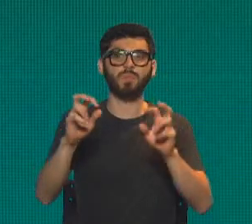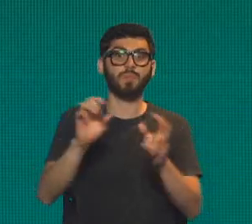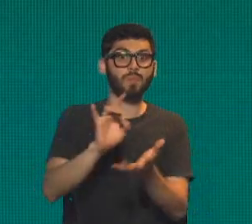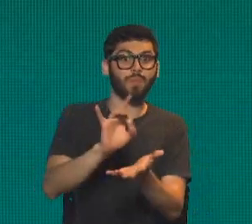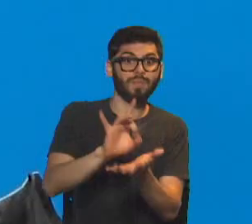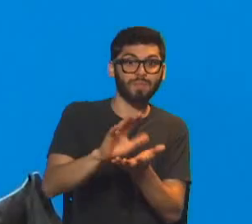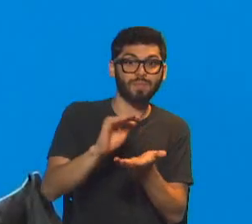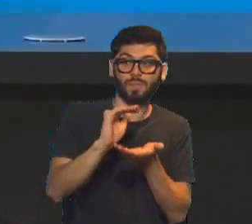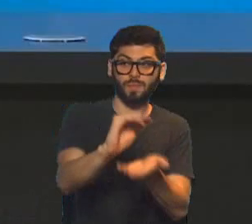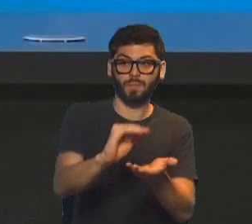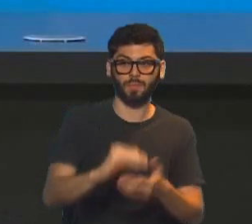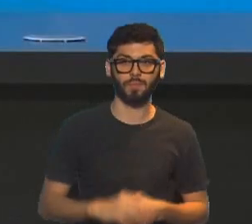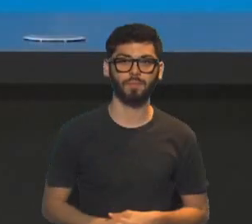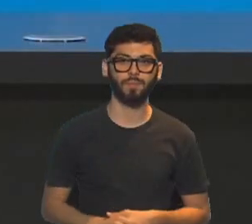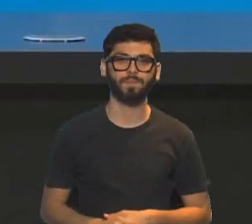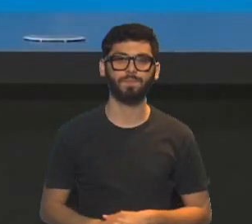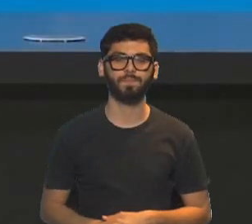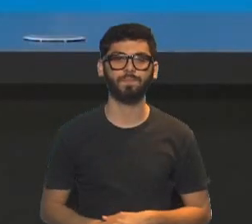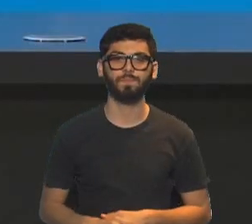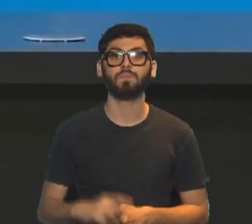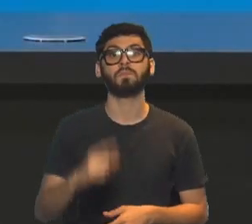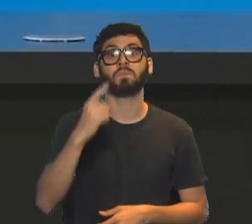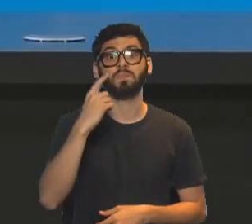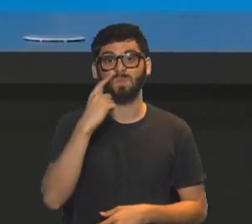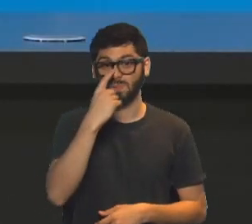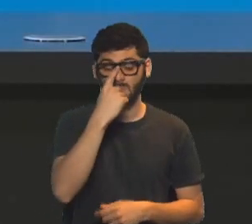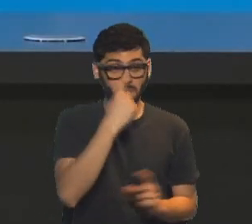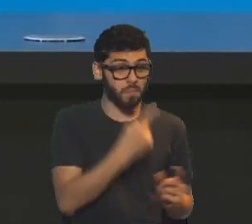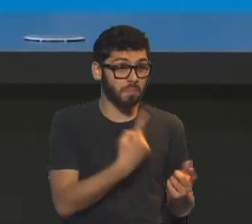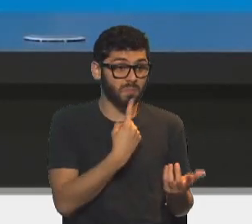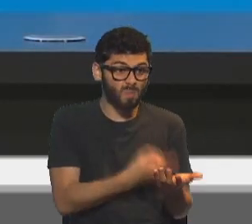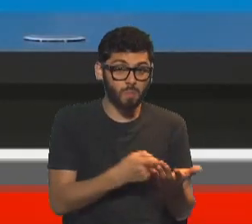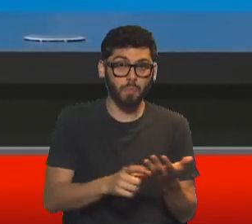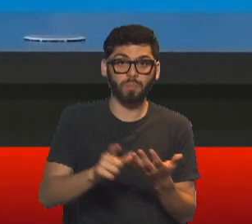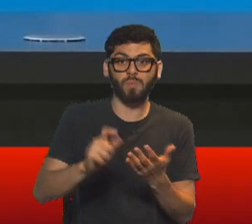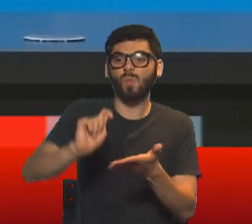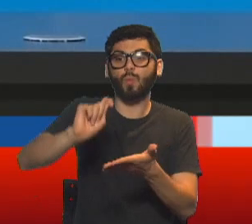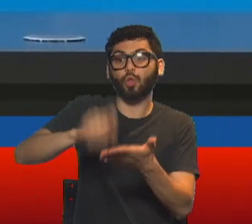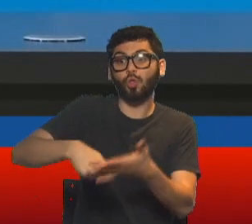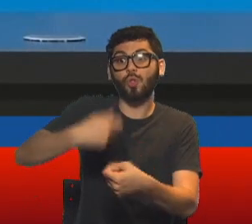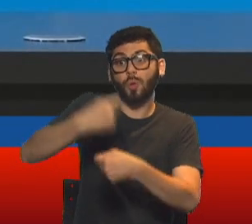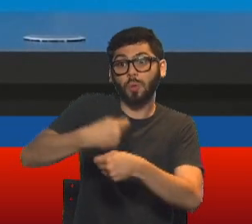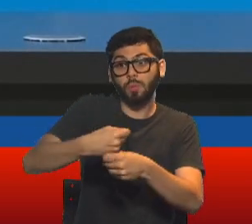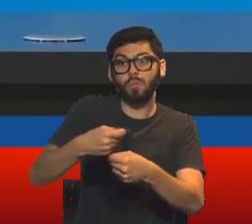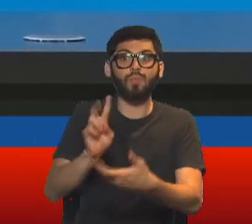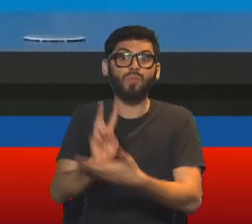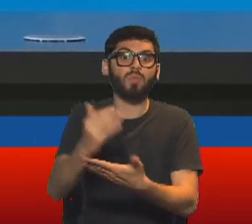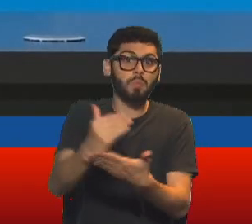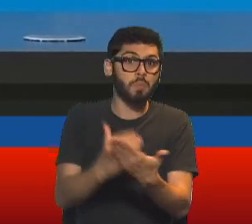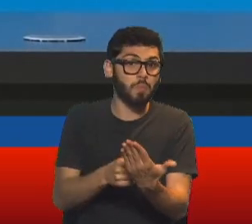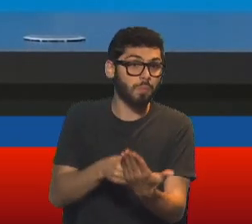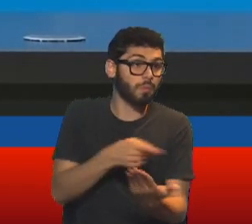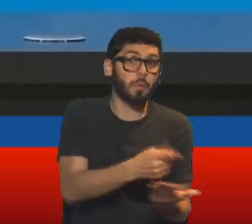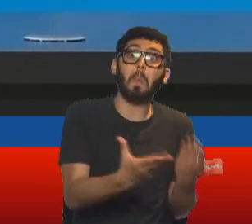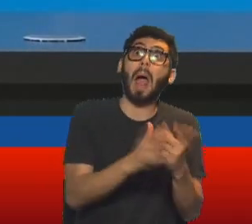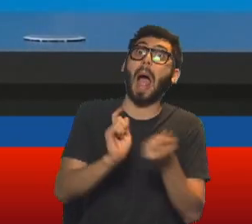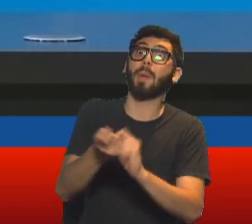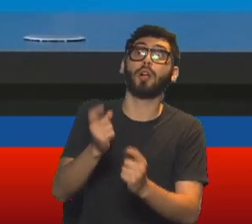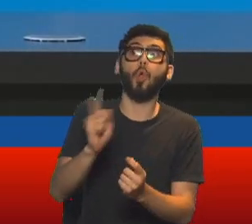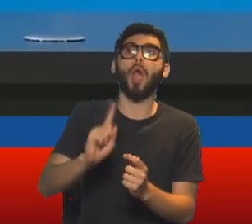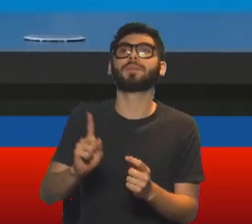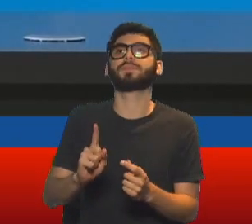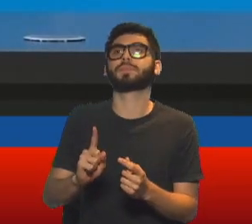diálogo podemos ver que no funciona. Bueno, a lo mejor vos podés intentar el diálogo, pero a lo mejor no hay comprensión.